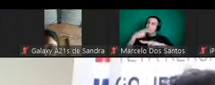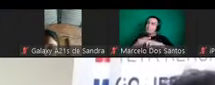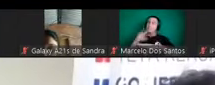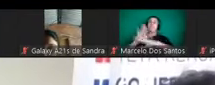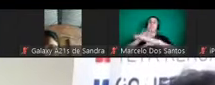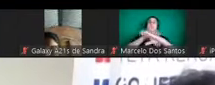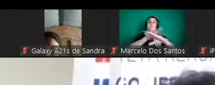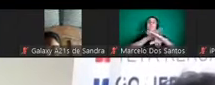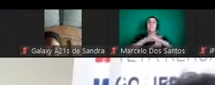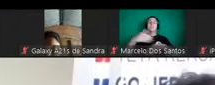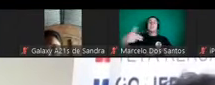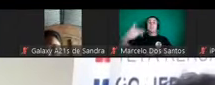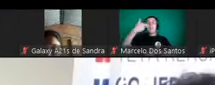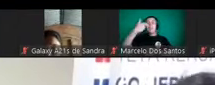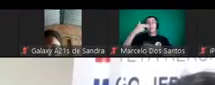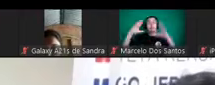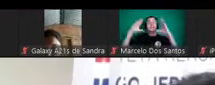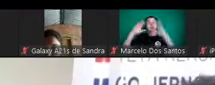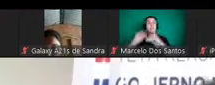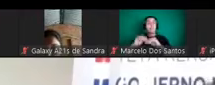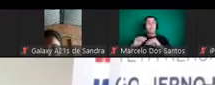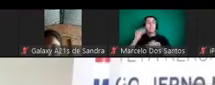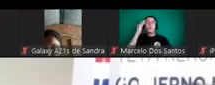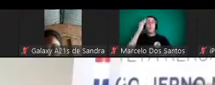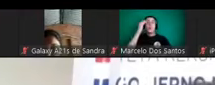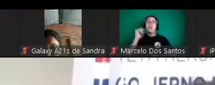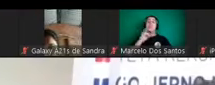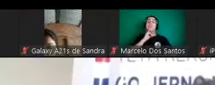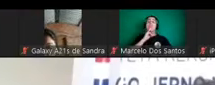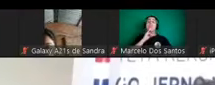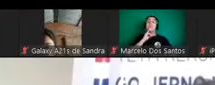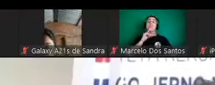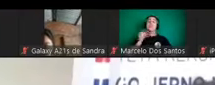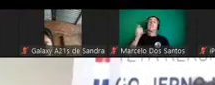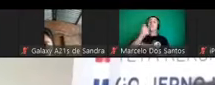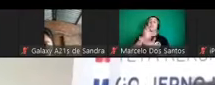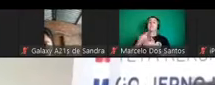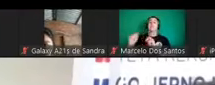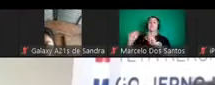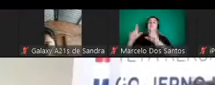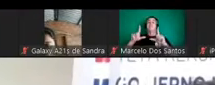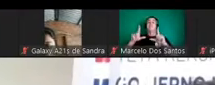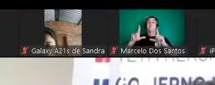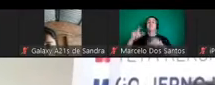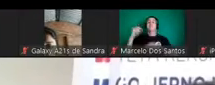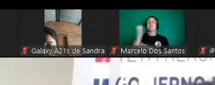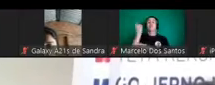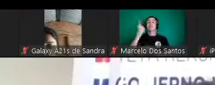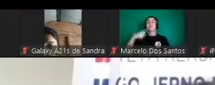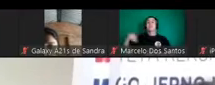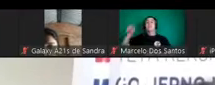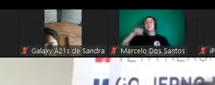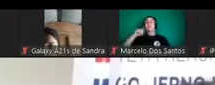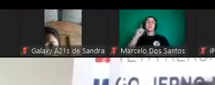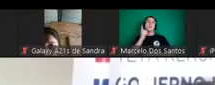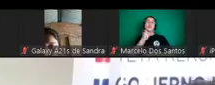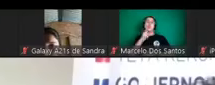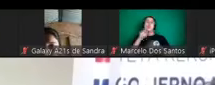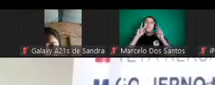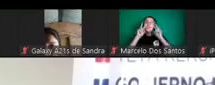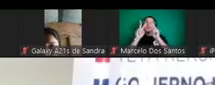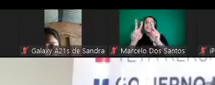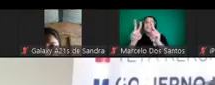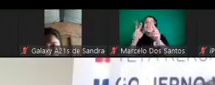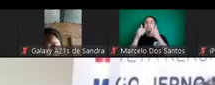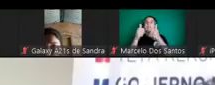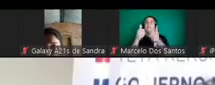siendo el intérprete para las personas con discapacidad auditiva, puedan visualizarlo correctamente.